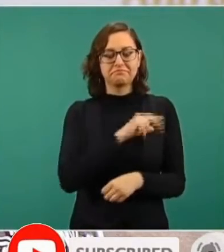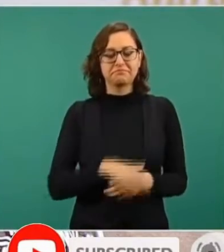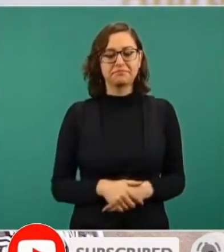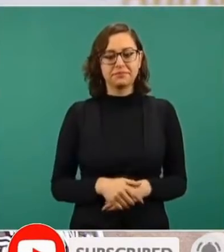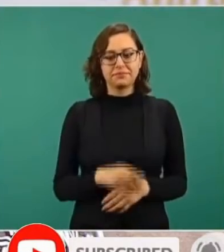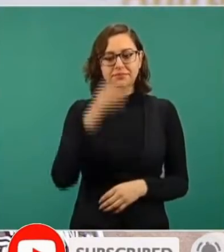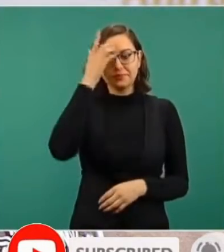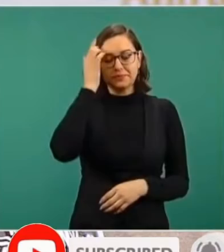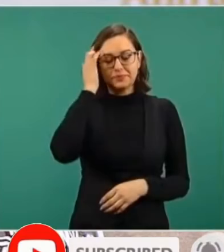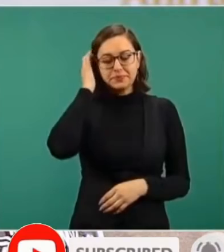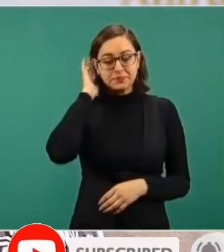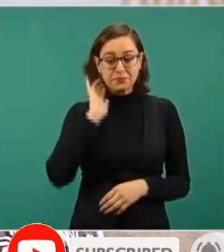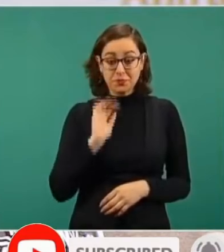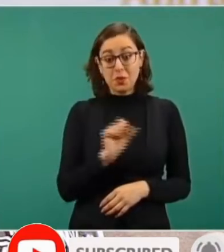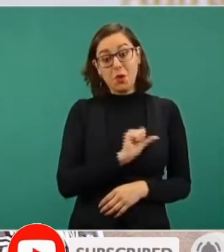la CFE,